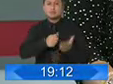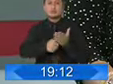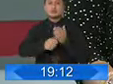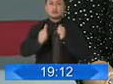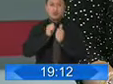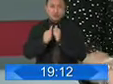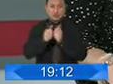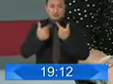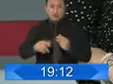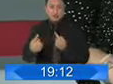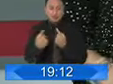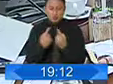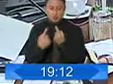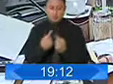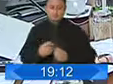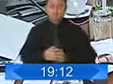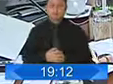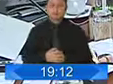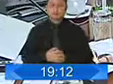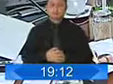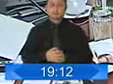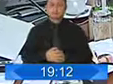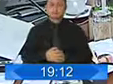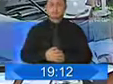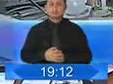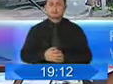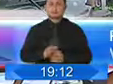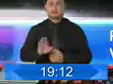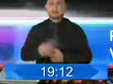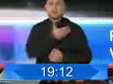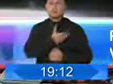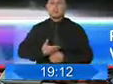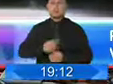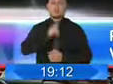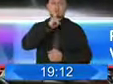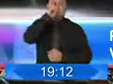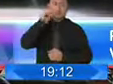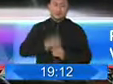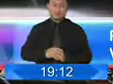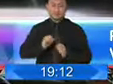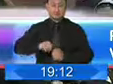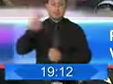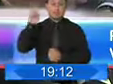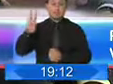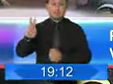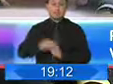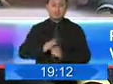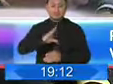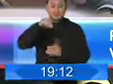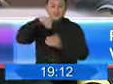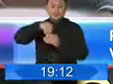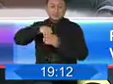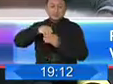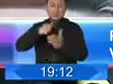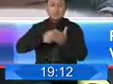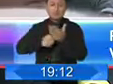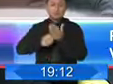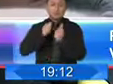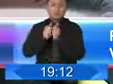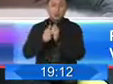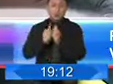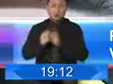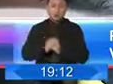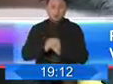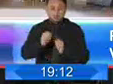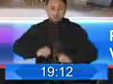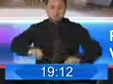Deporte. Con la presencia del presidente de la República, Rafael Correa, este viernes en las instalaciones del Ministerio del Deporte,